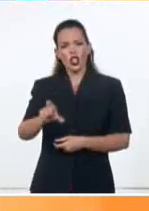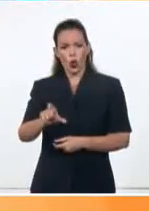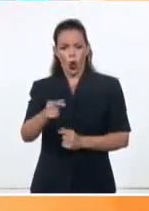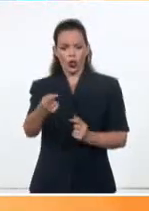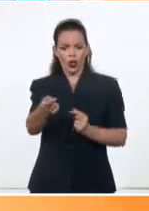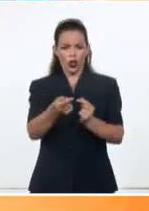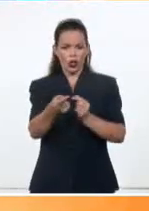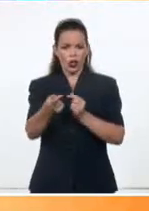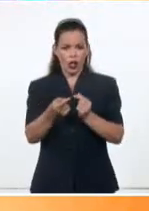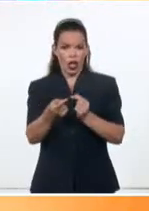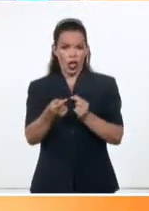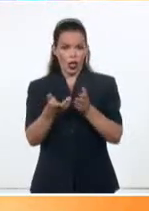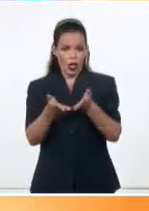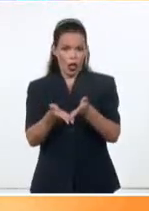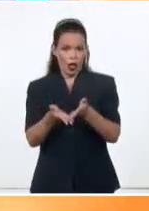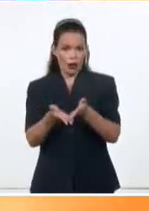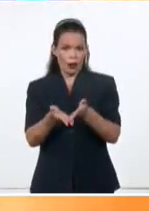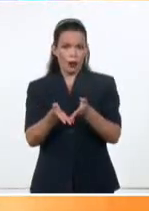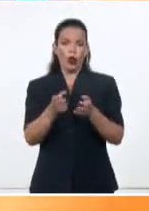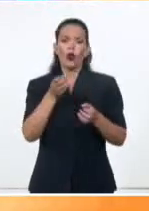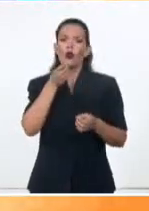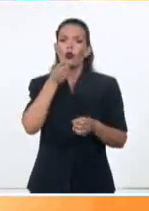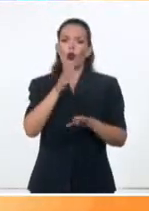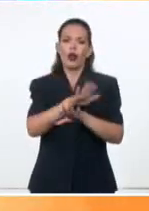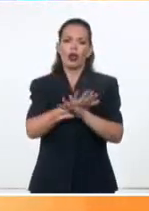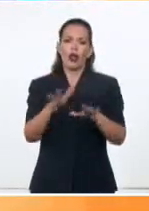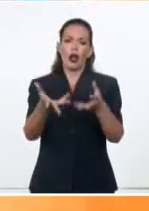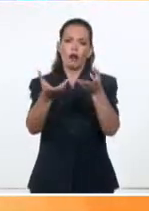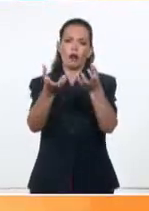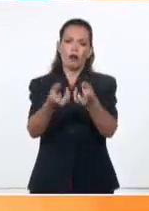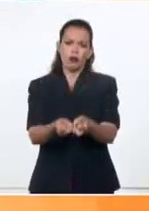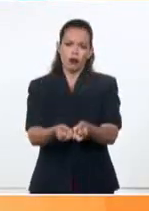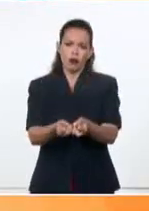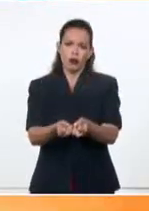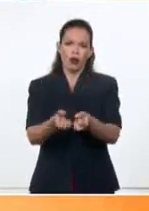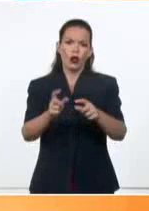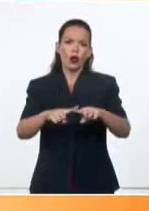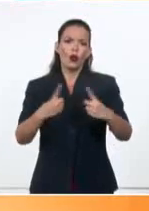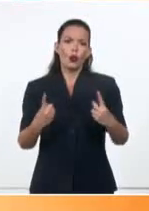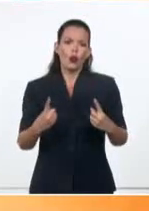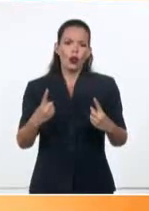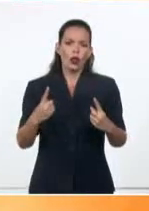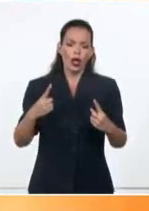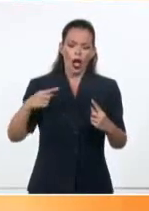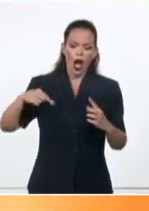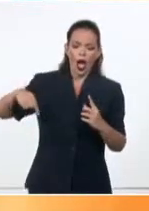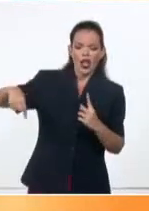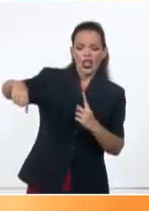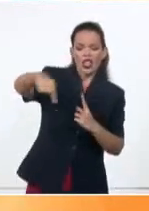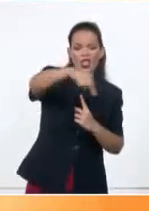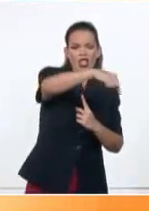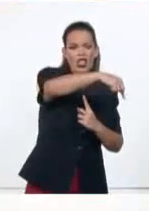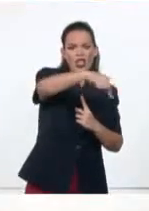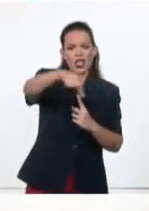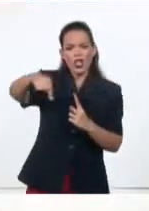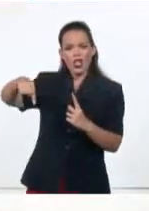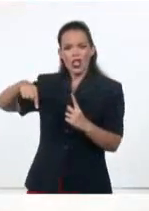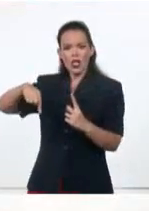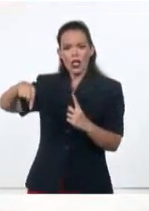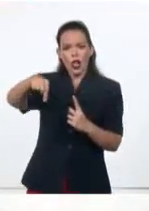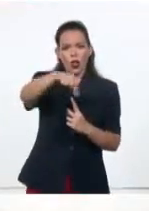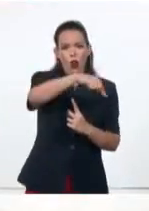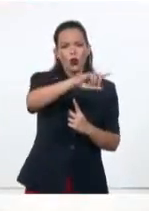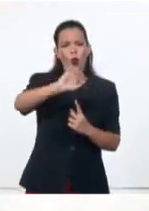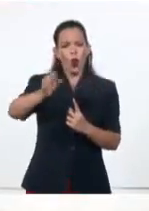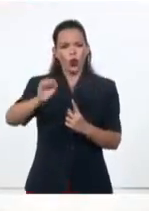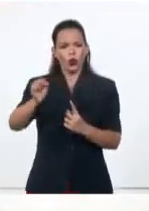los exóticos, este foco quede totalmente controlado porque tiene trocha, está rodeado y se espera que no se expanda. ¿Y